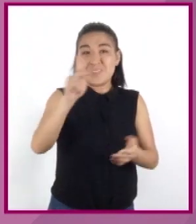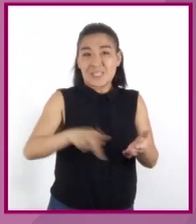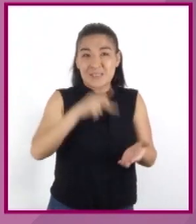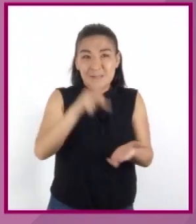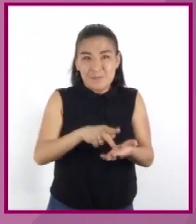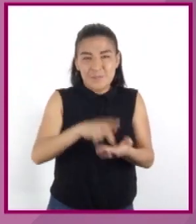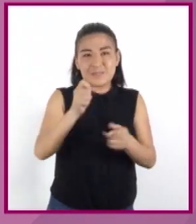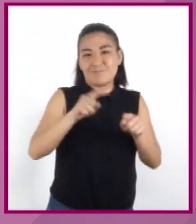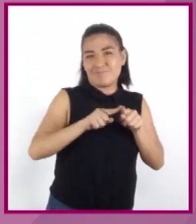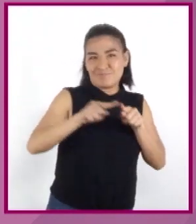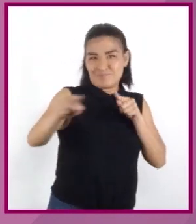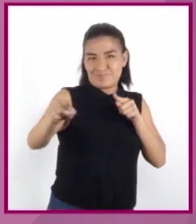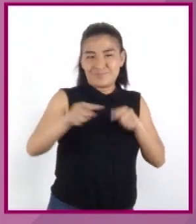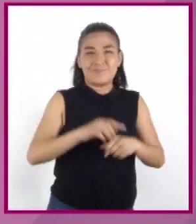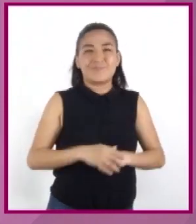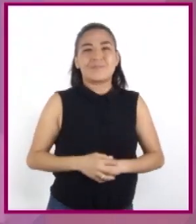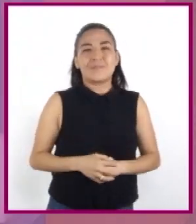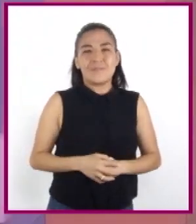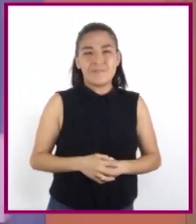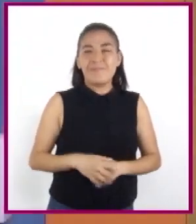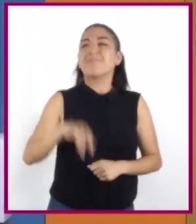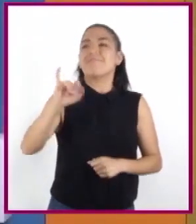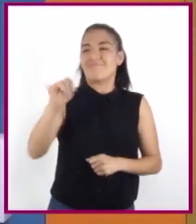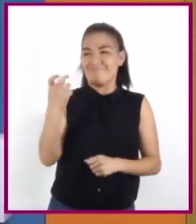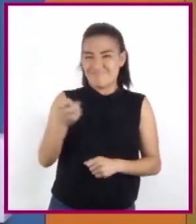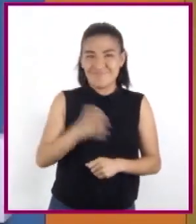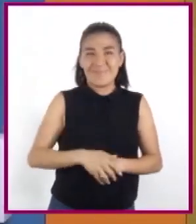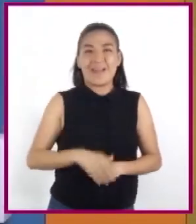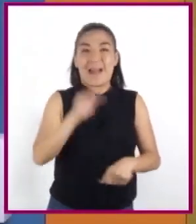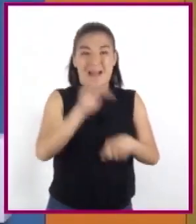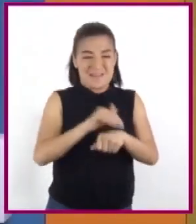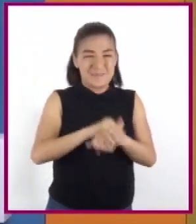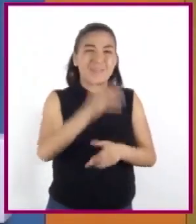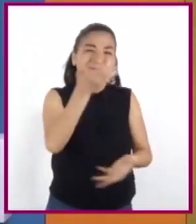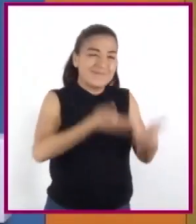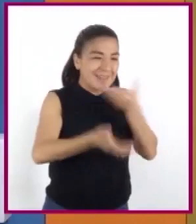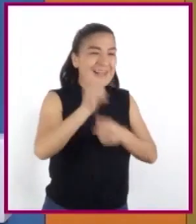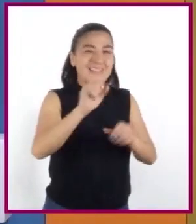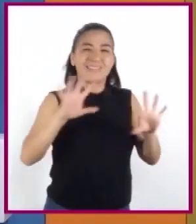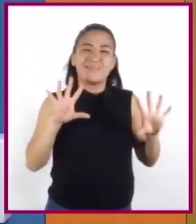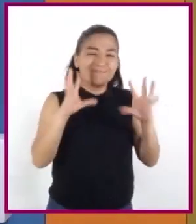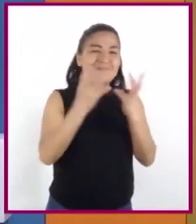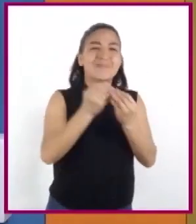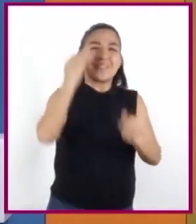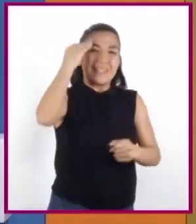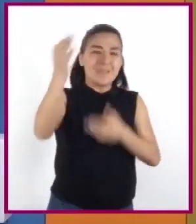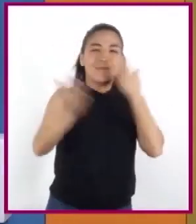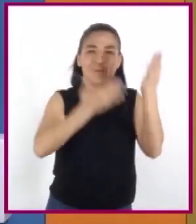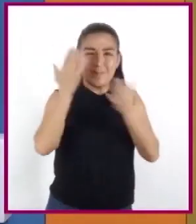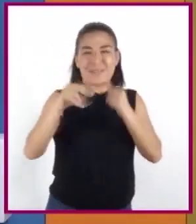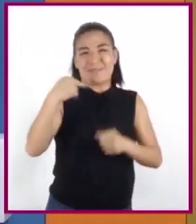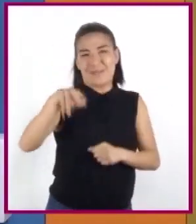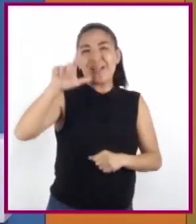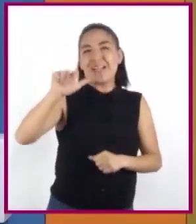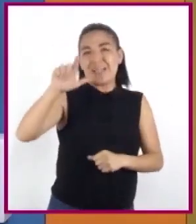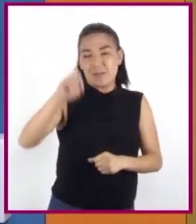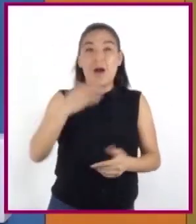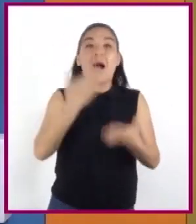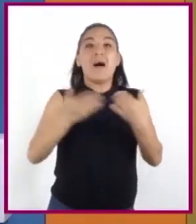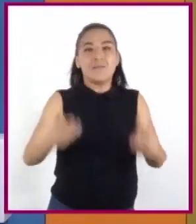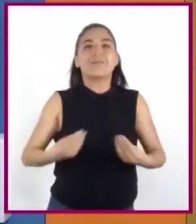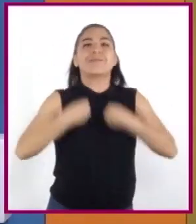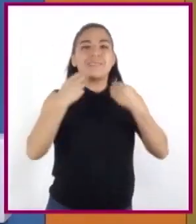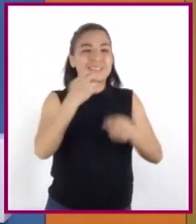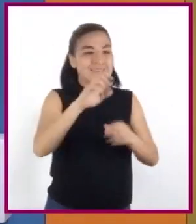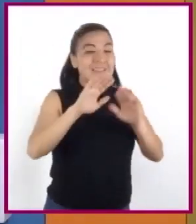kilómetros de largo. Así es, un amigo con el que compartí varios años de estudio, Lalo, ahora radica justo a